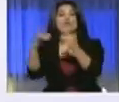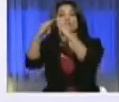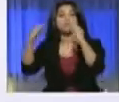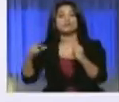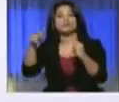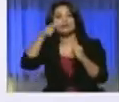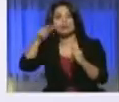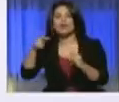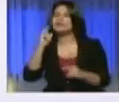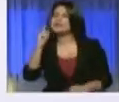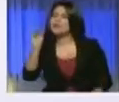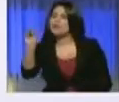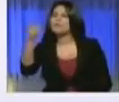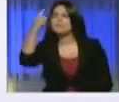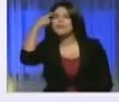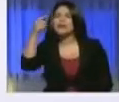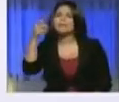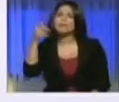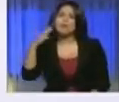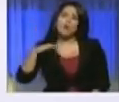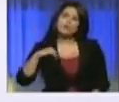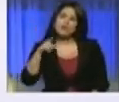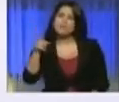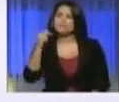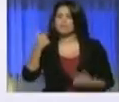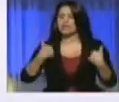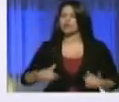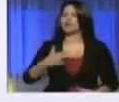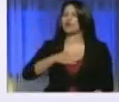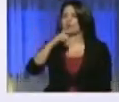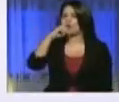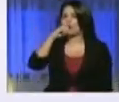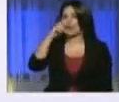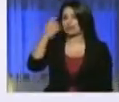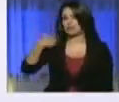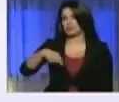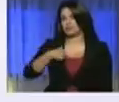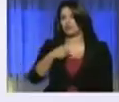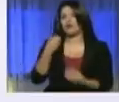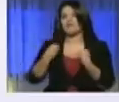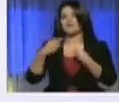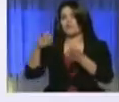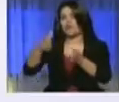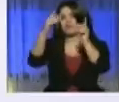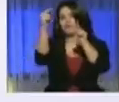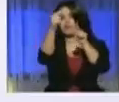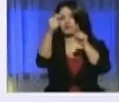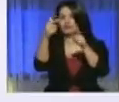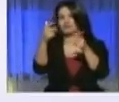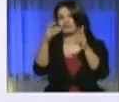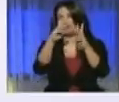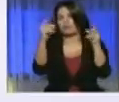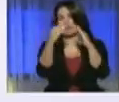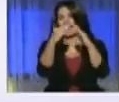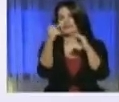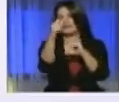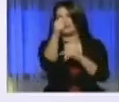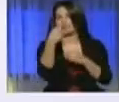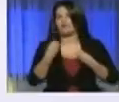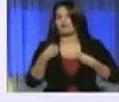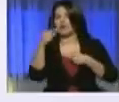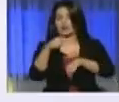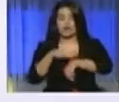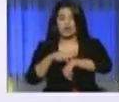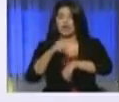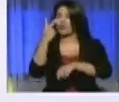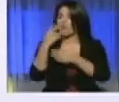por aquí, comisario tal. ¿Cómo está? Mire, soy Nicolás. Yo vivo en el edificio tal, en la casa tal. Son las 2 de la